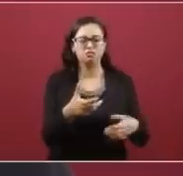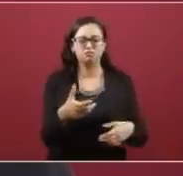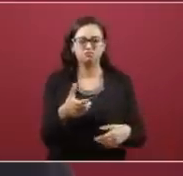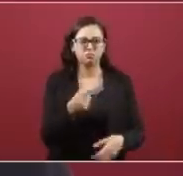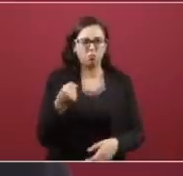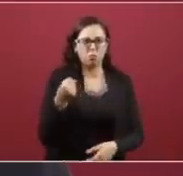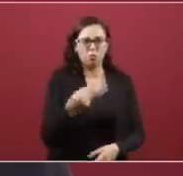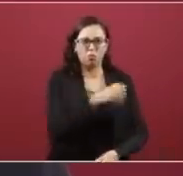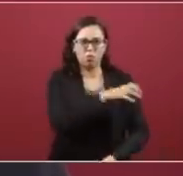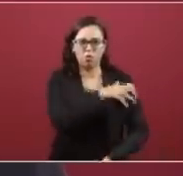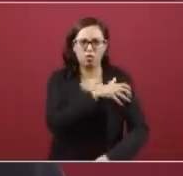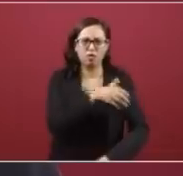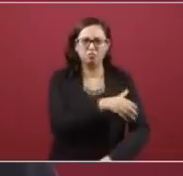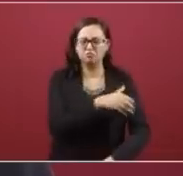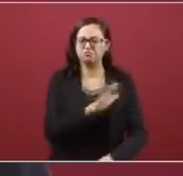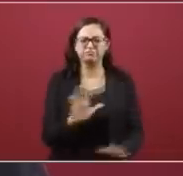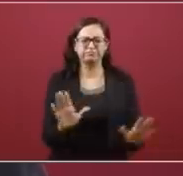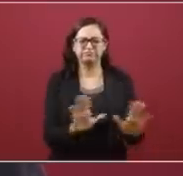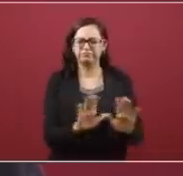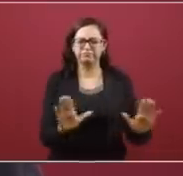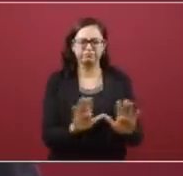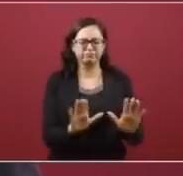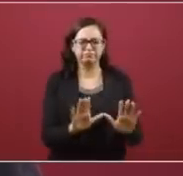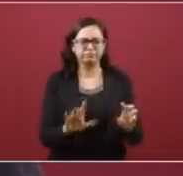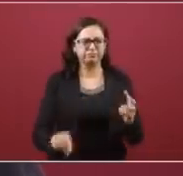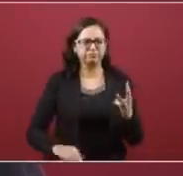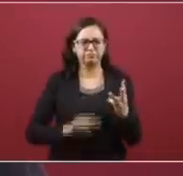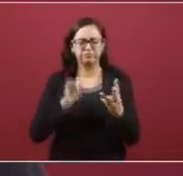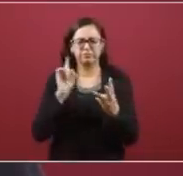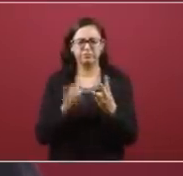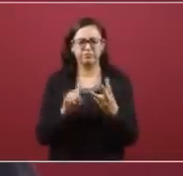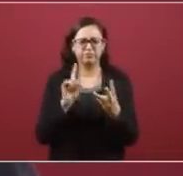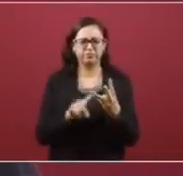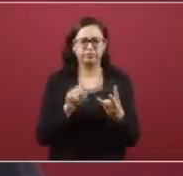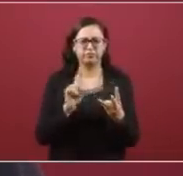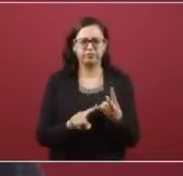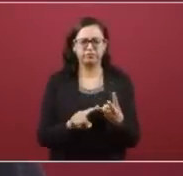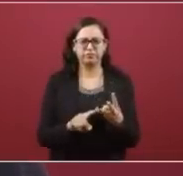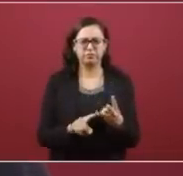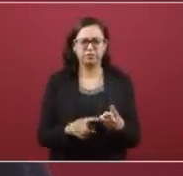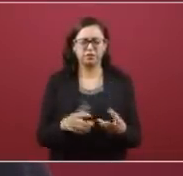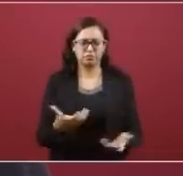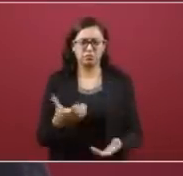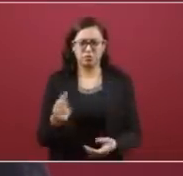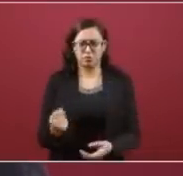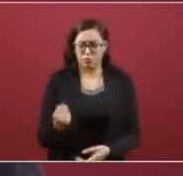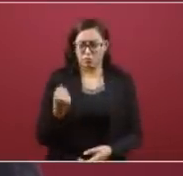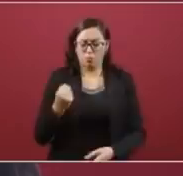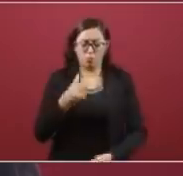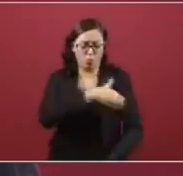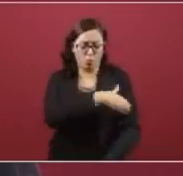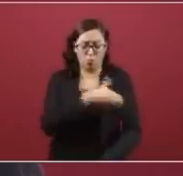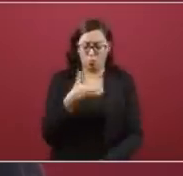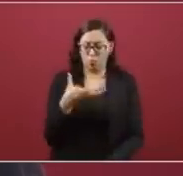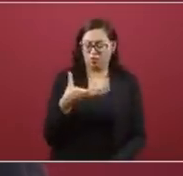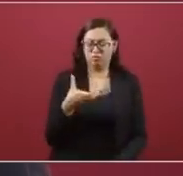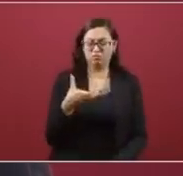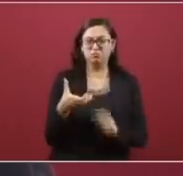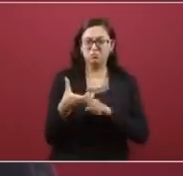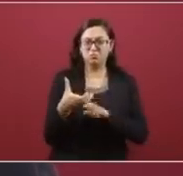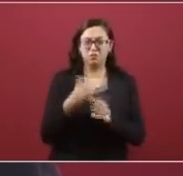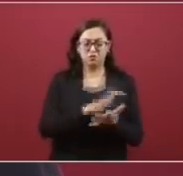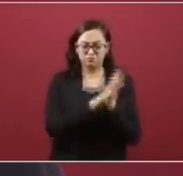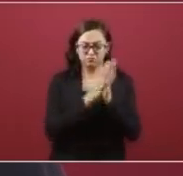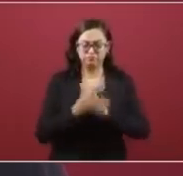Tres, creo que el poder solo tiene sentido y se convierte en virtud